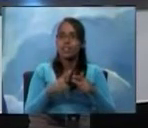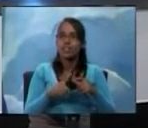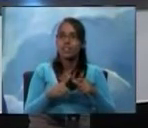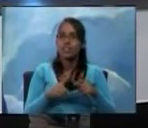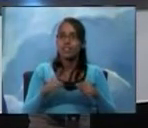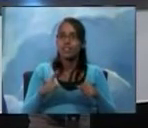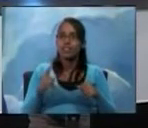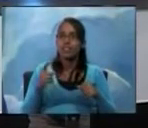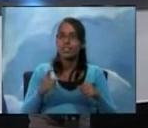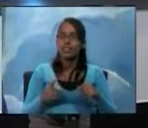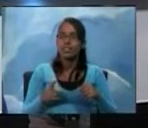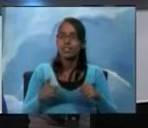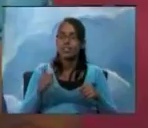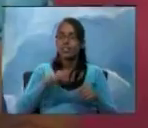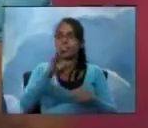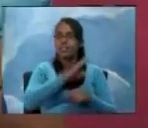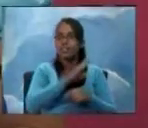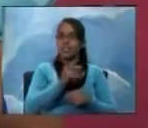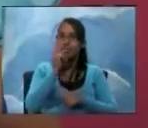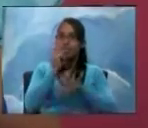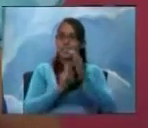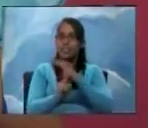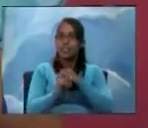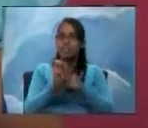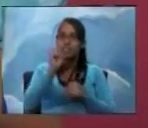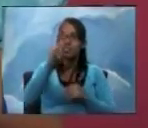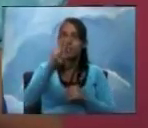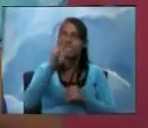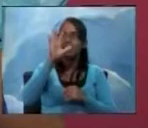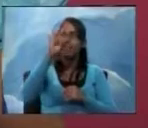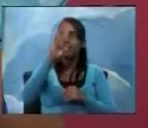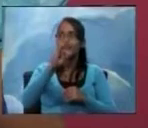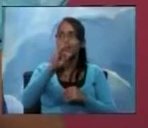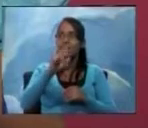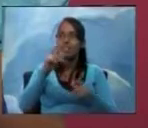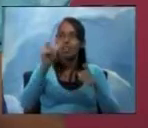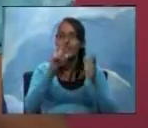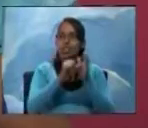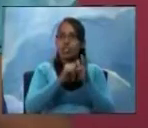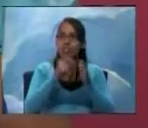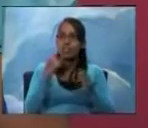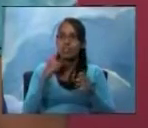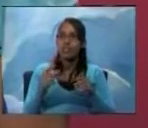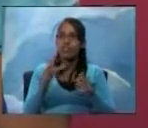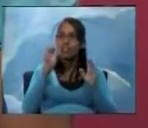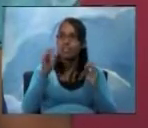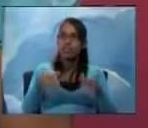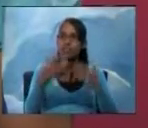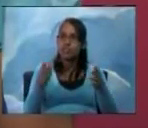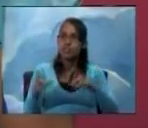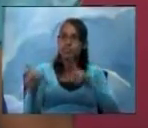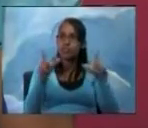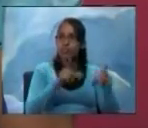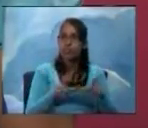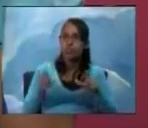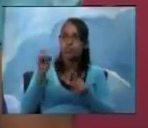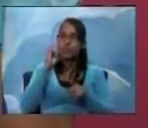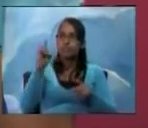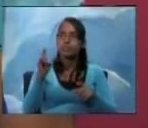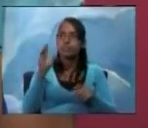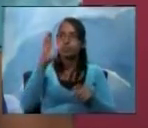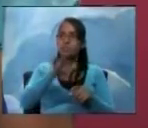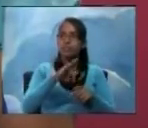un garrotazo. Gloria a Dios. Me corresponde el verso 27, donde dice, ni deis lugar al diablo.